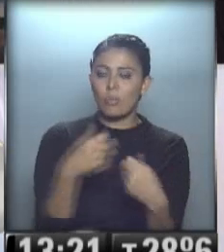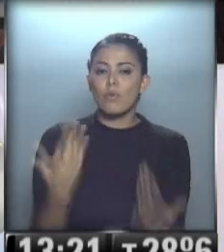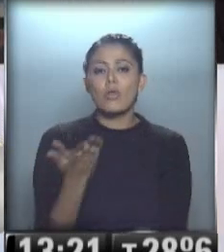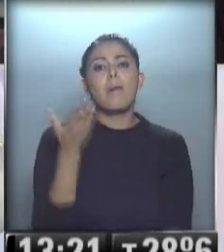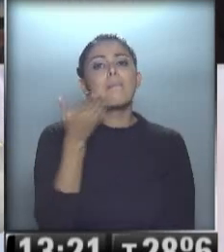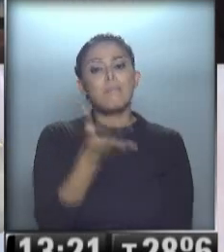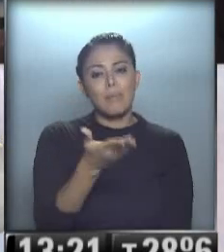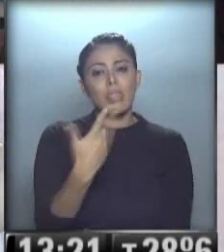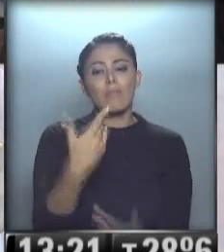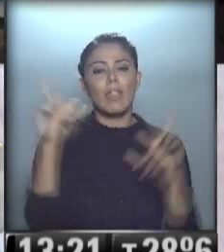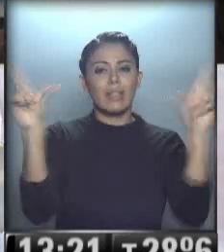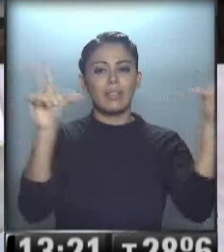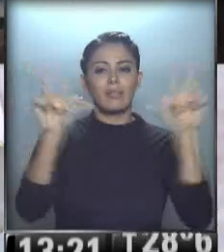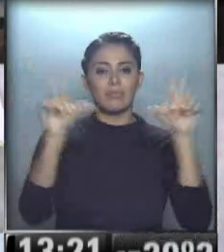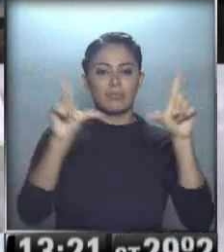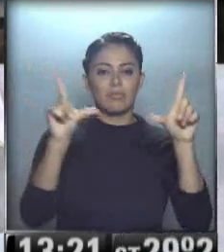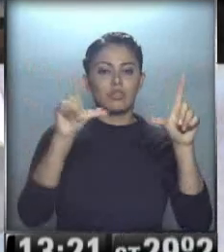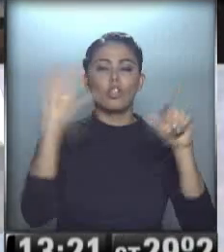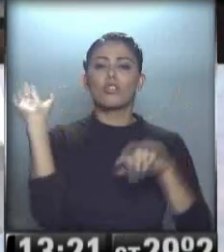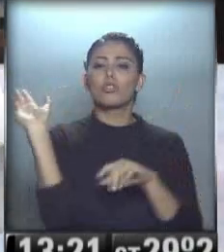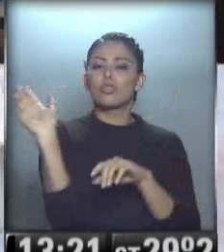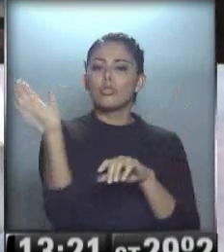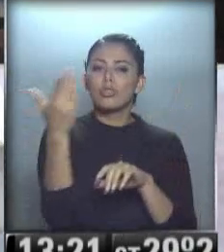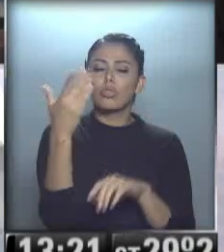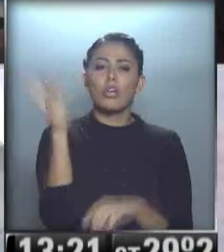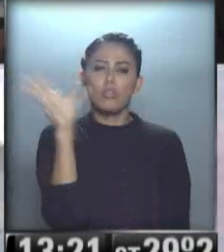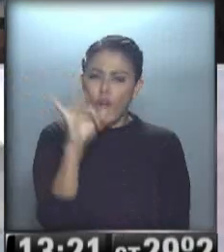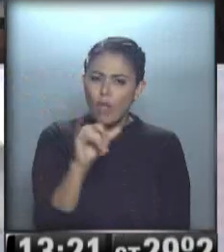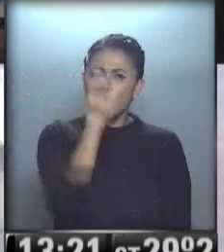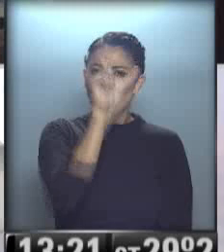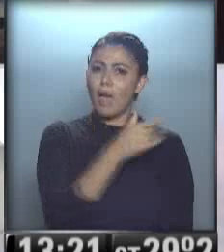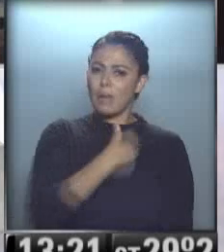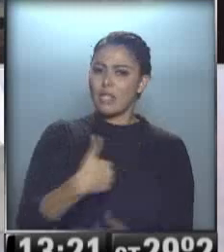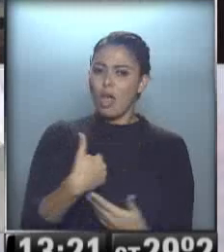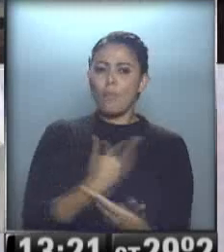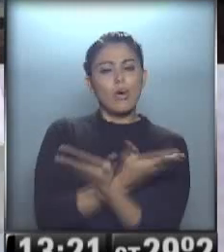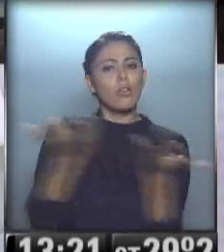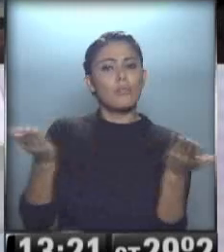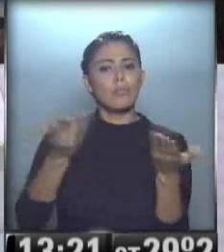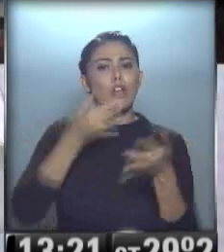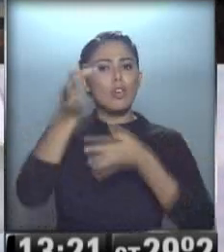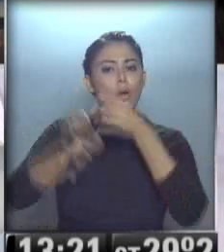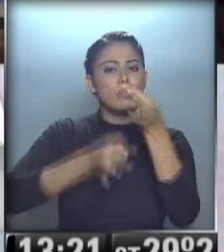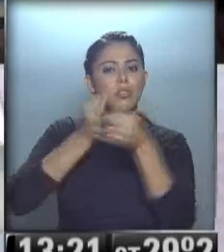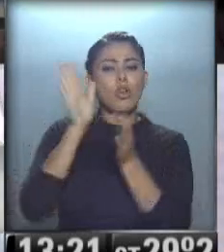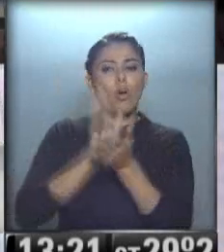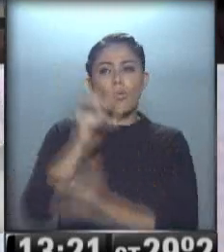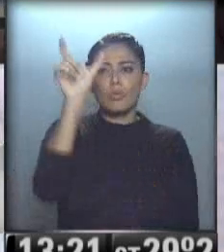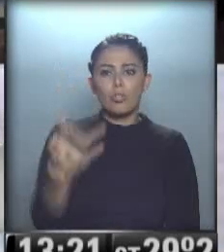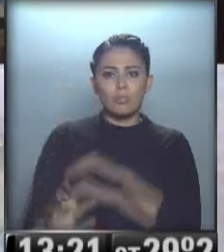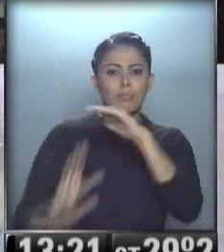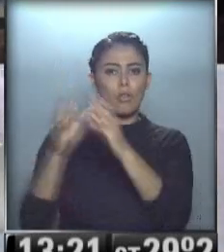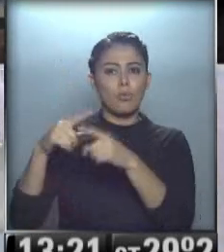poder hablar por Cadena Nacional no es algo que se haga todos los días que un presidente pueda compartir un diálogo con el principal referente de la